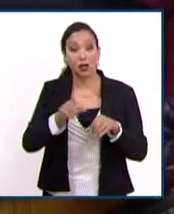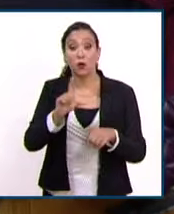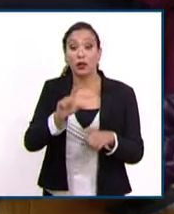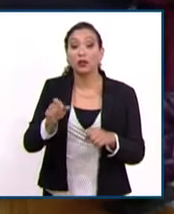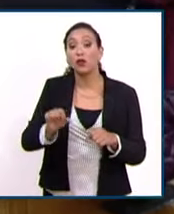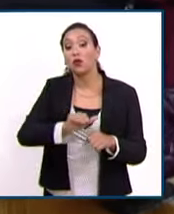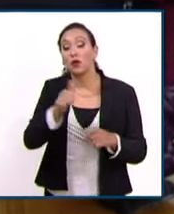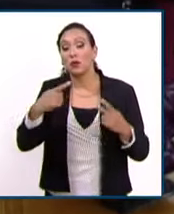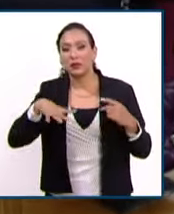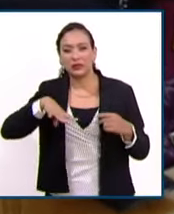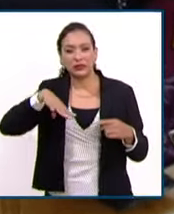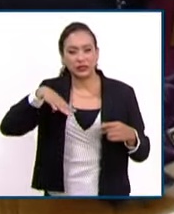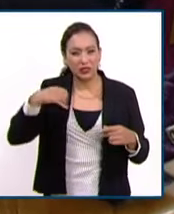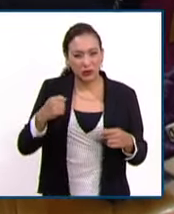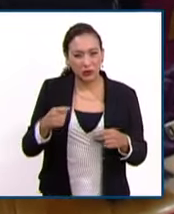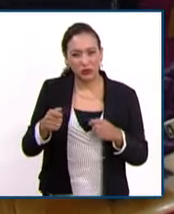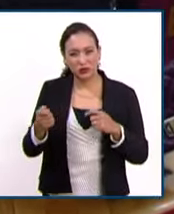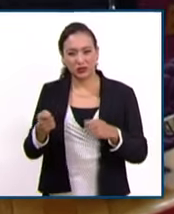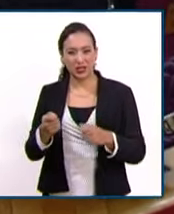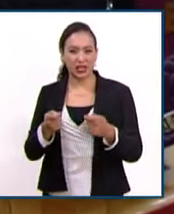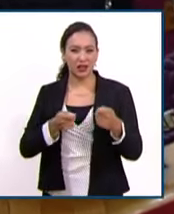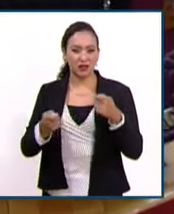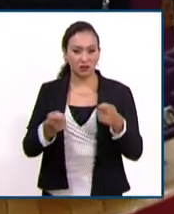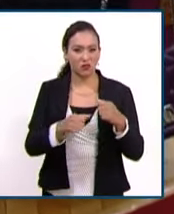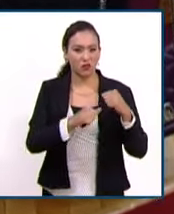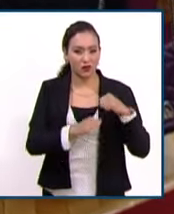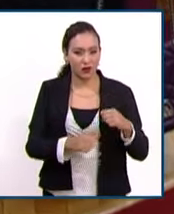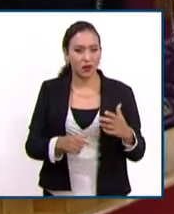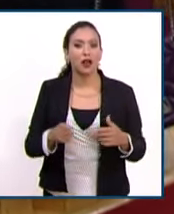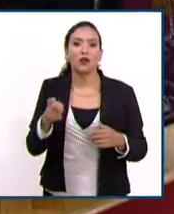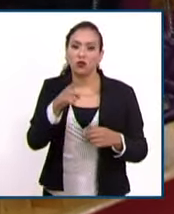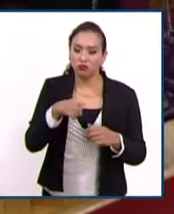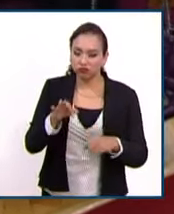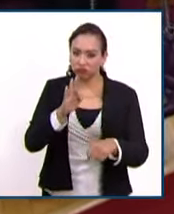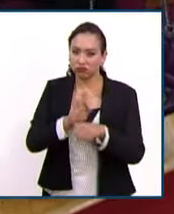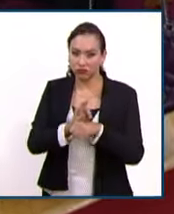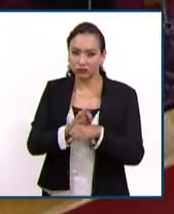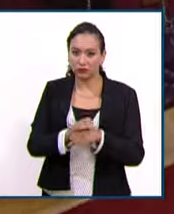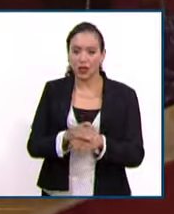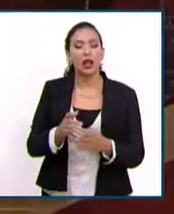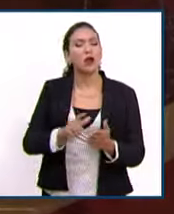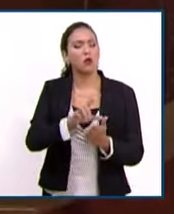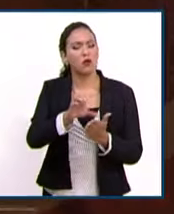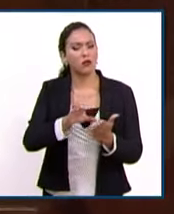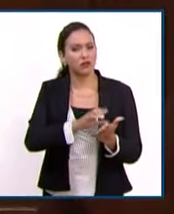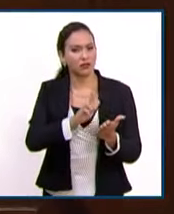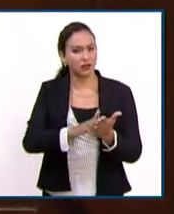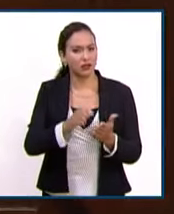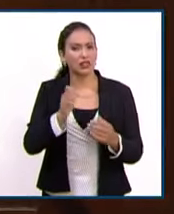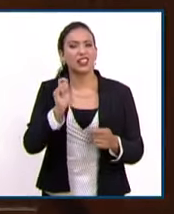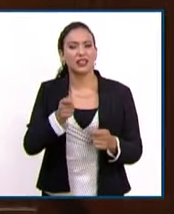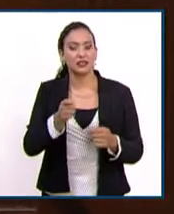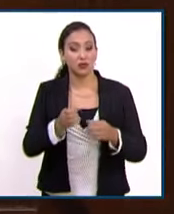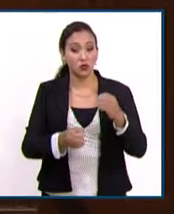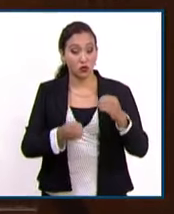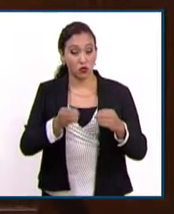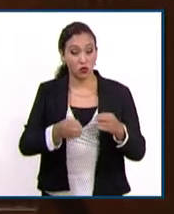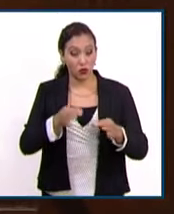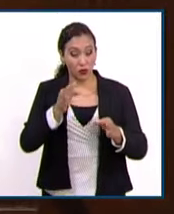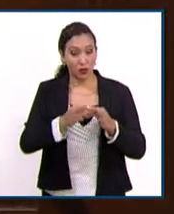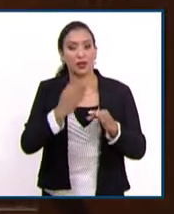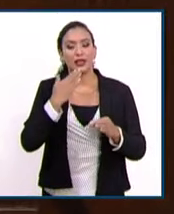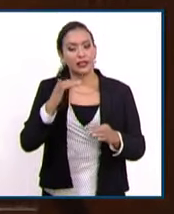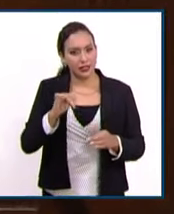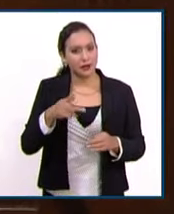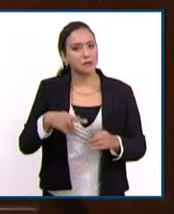poder. La independencia no es solo una garantía de justicia, también representa un pilar sobre el cual